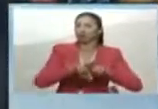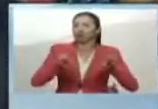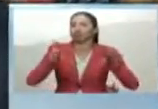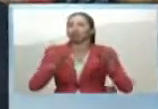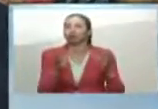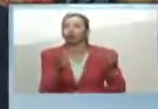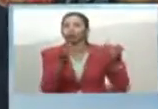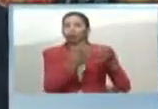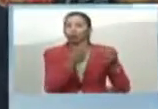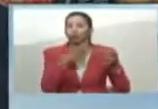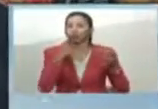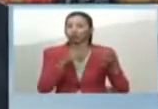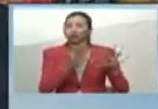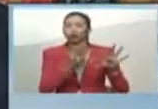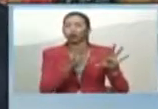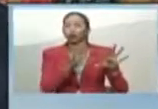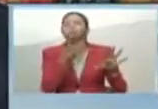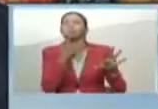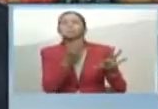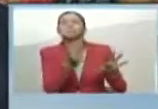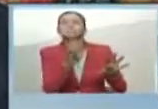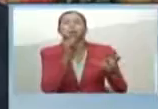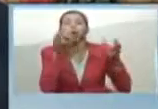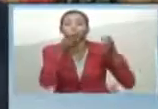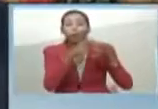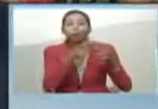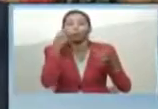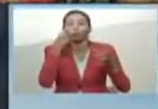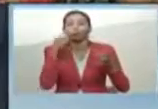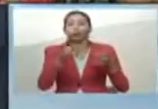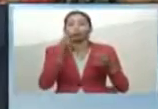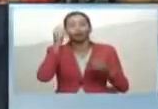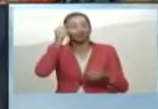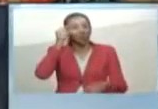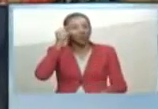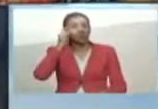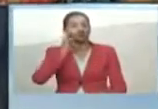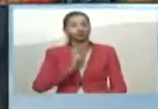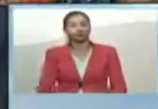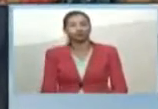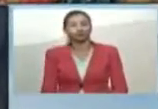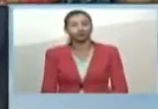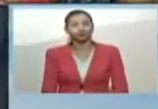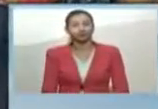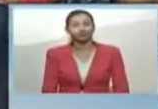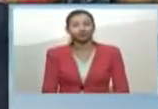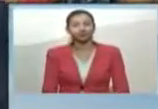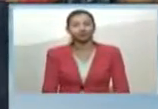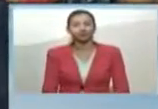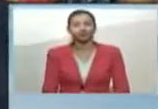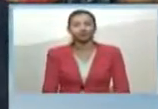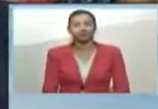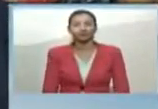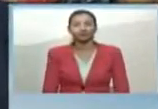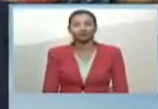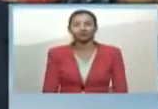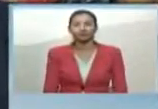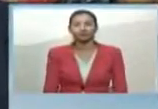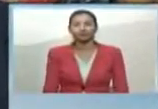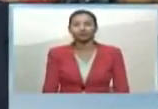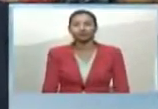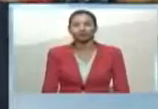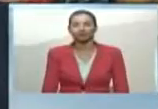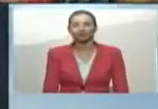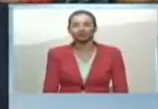del pueblo porque no es mi vocería, pero yo sí debo recordar lo siguiente, queridos amigos y amigas. Un